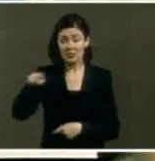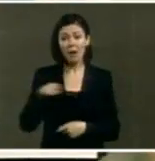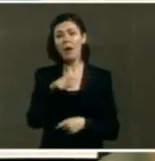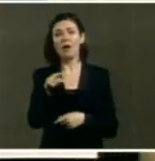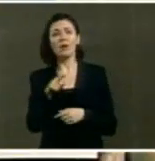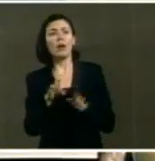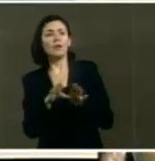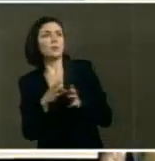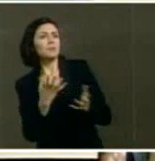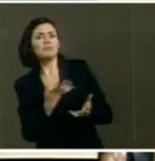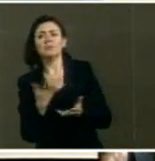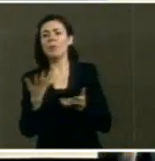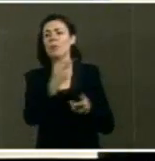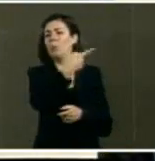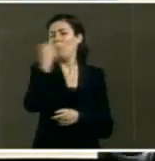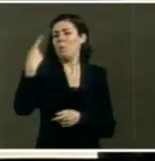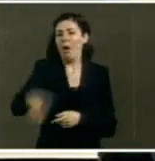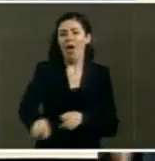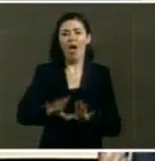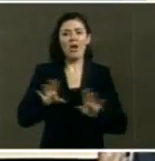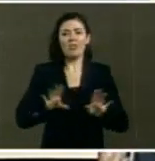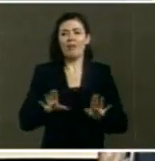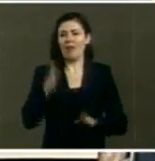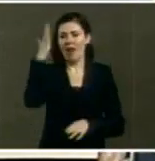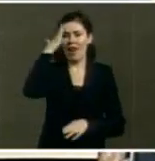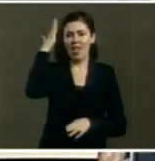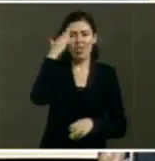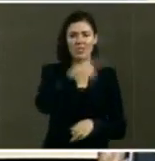no meterse con ellos, mejor no